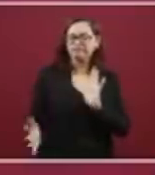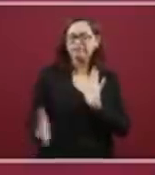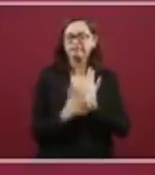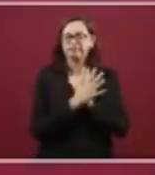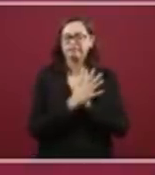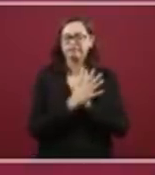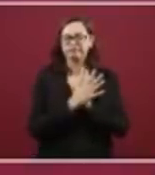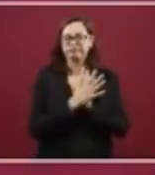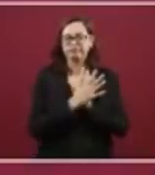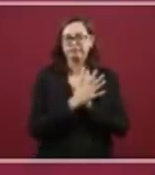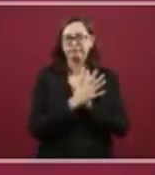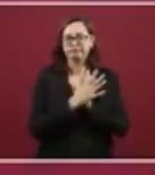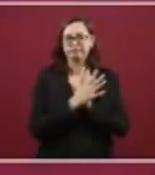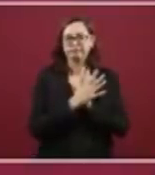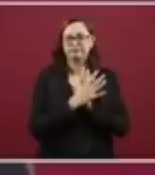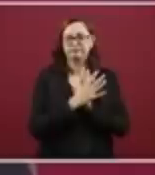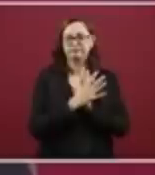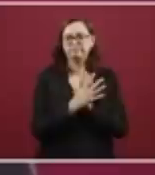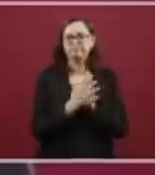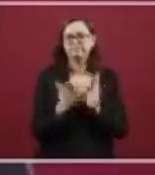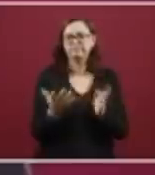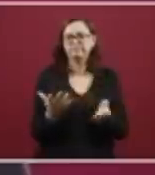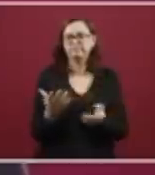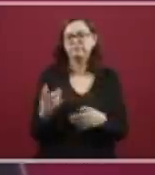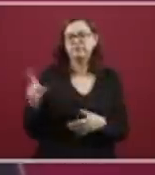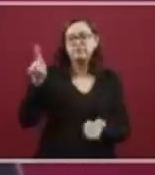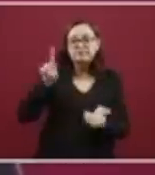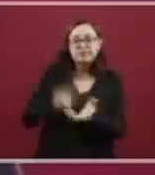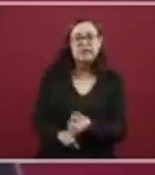el que tienen que haber elecciones